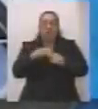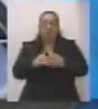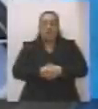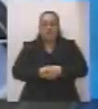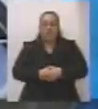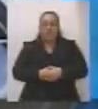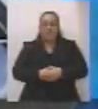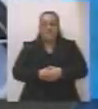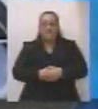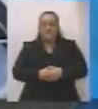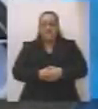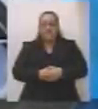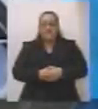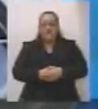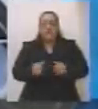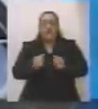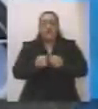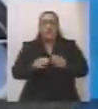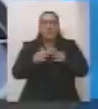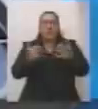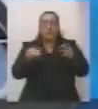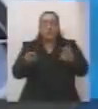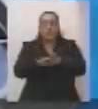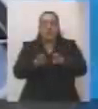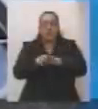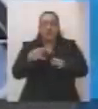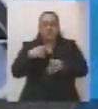mismo tiempo la ampliación de la desigualdad social.